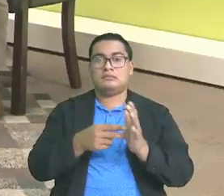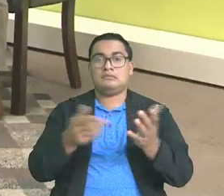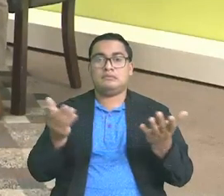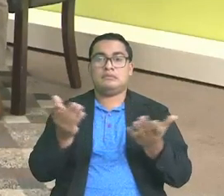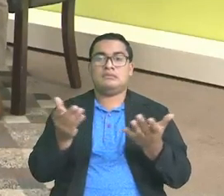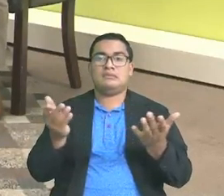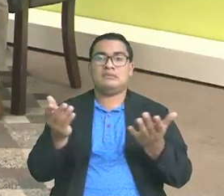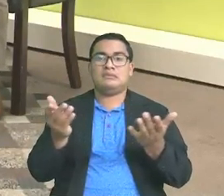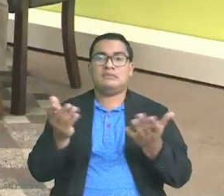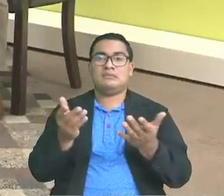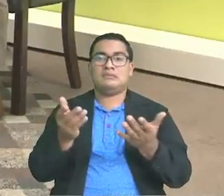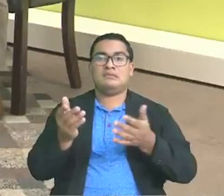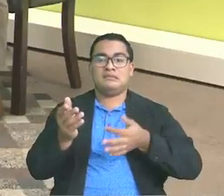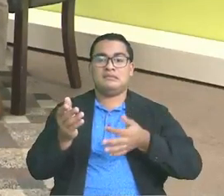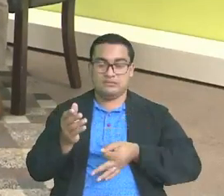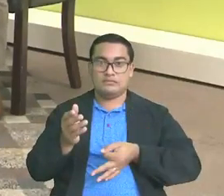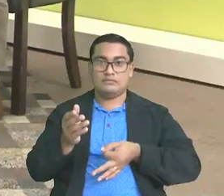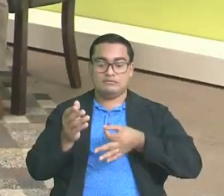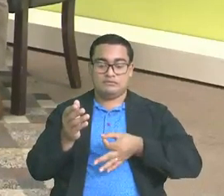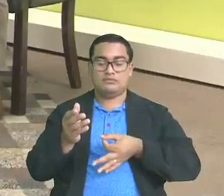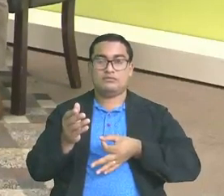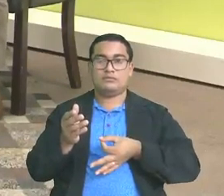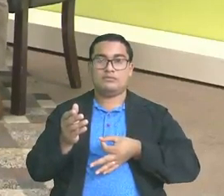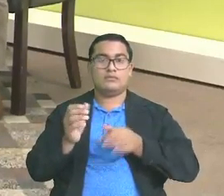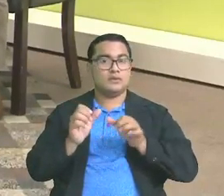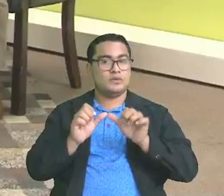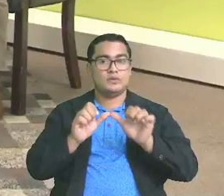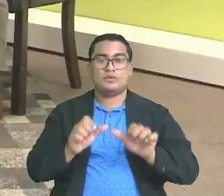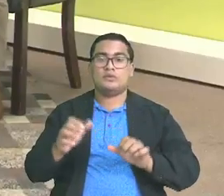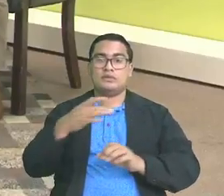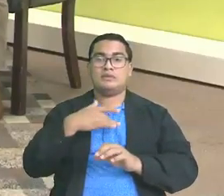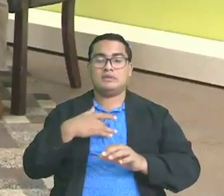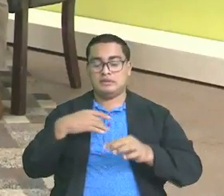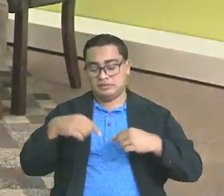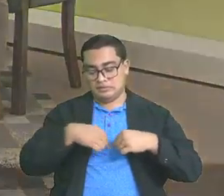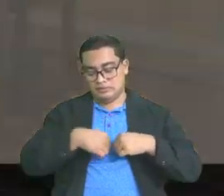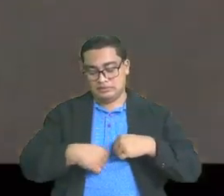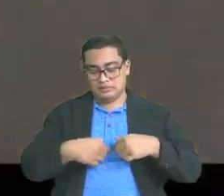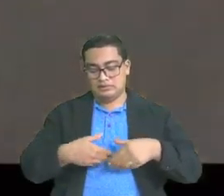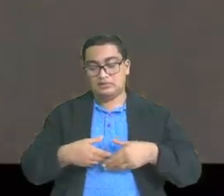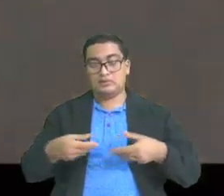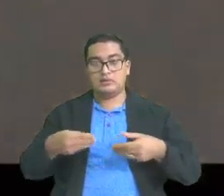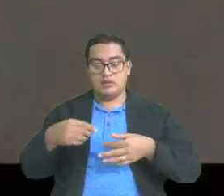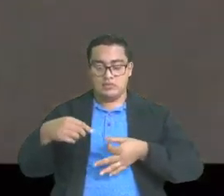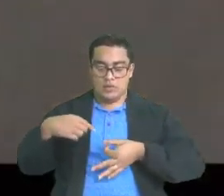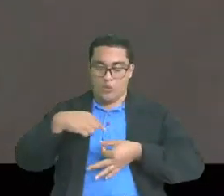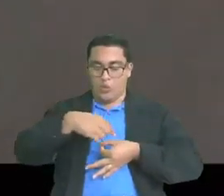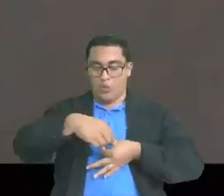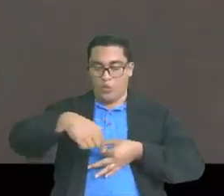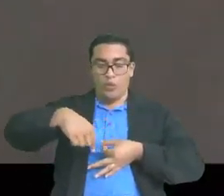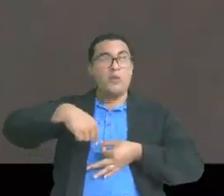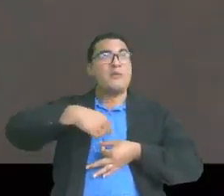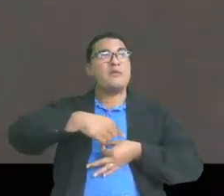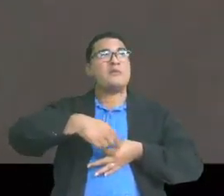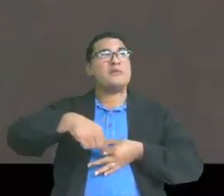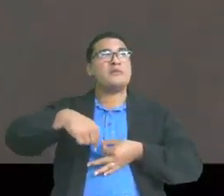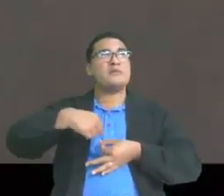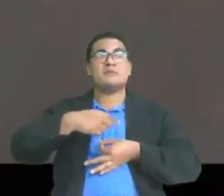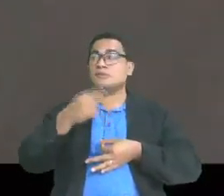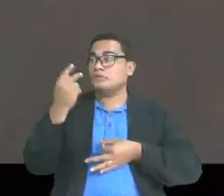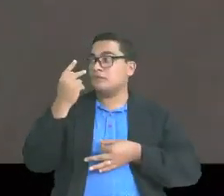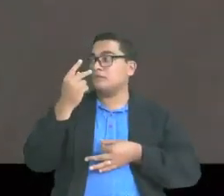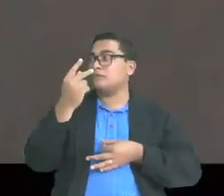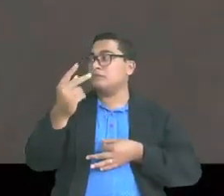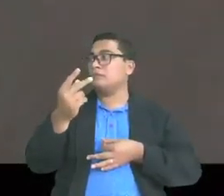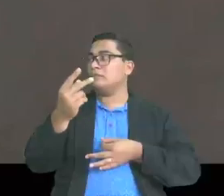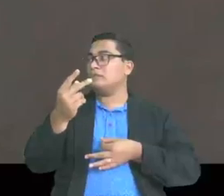el orificio en el ombligo, si es mayor de 2 centímetros, no mejora, necesita cirugía. Si los bordes, le dije que el efecto, exactamente, ahí se